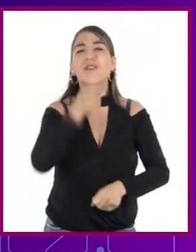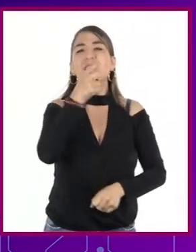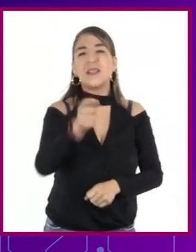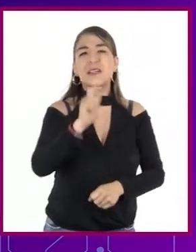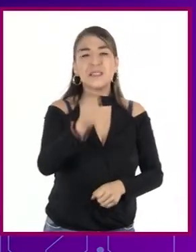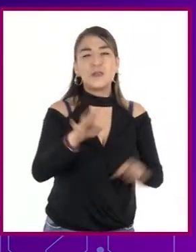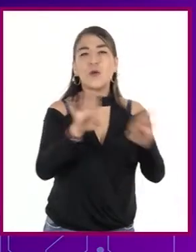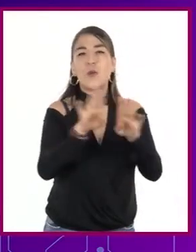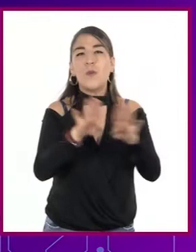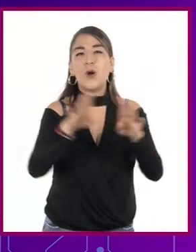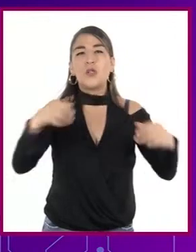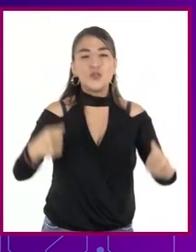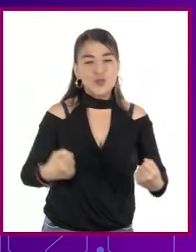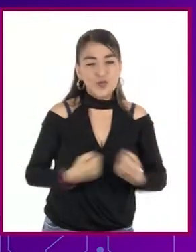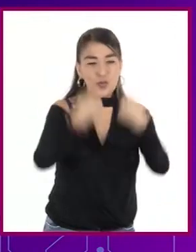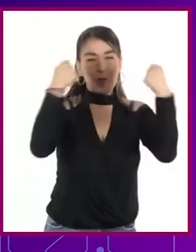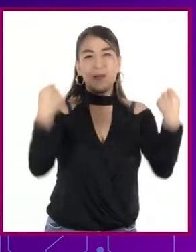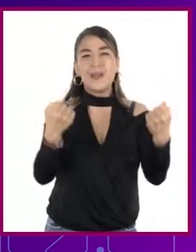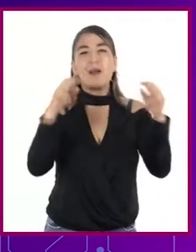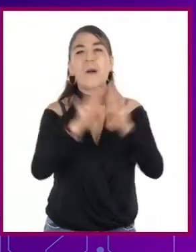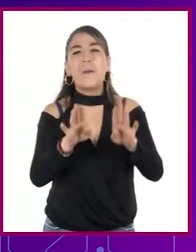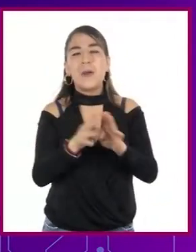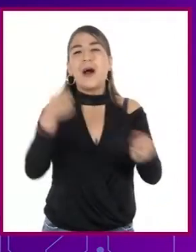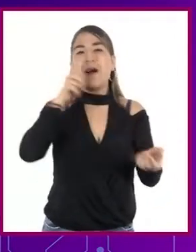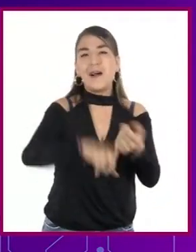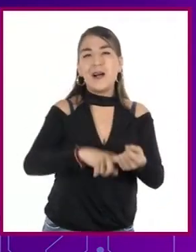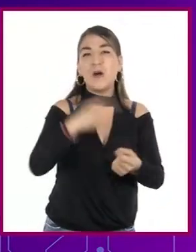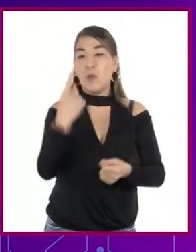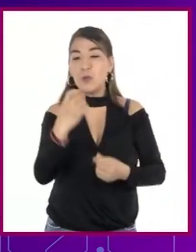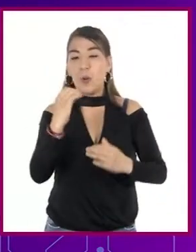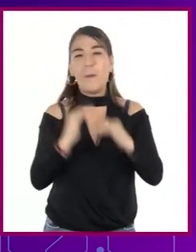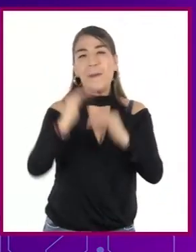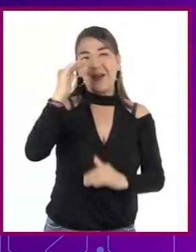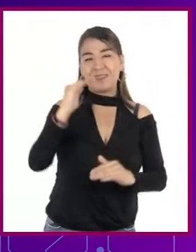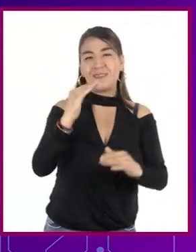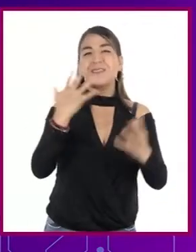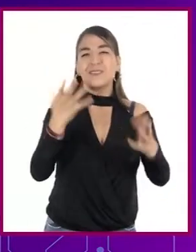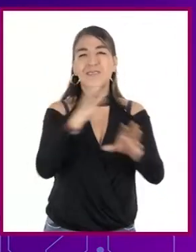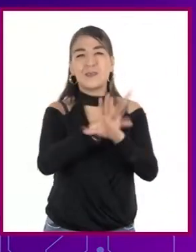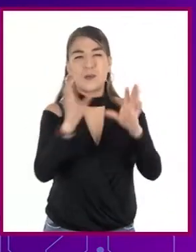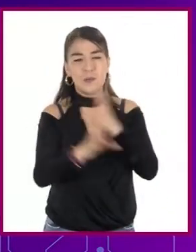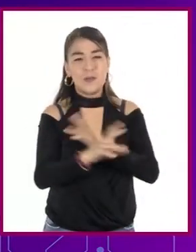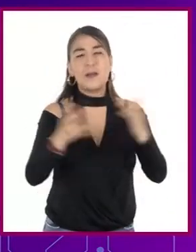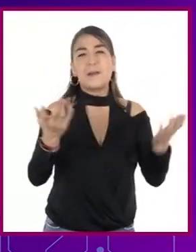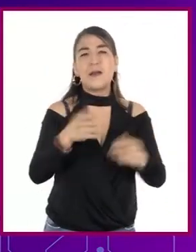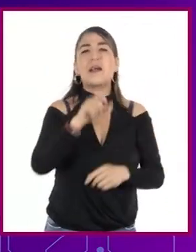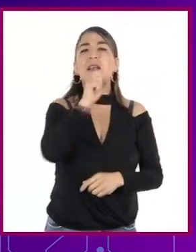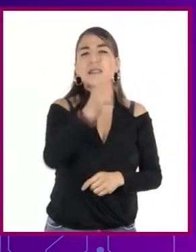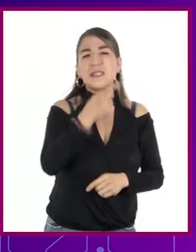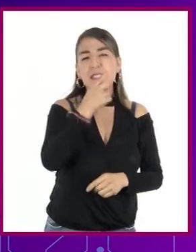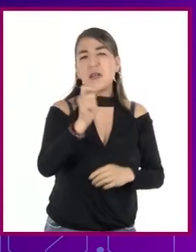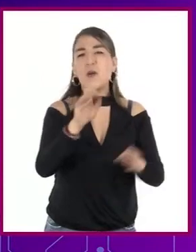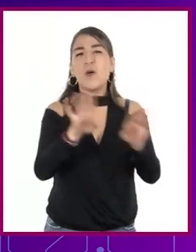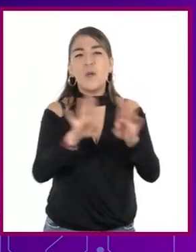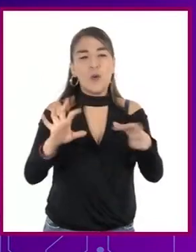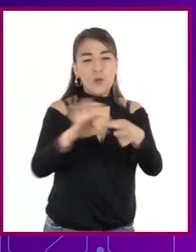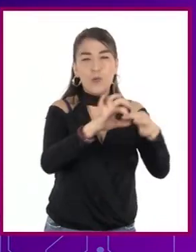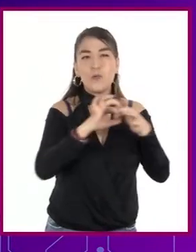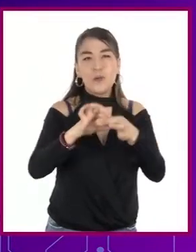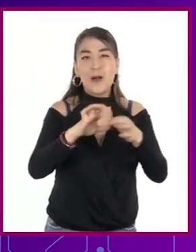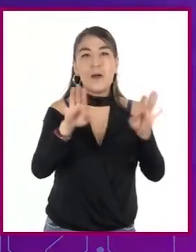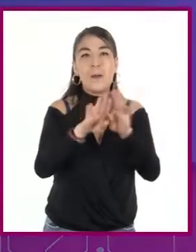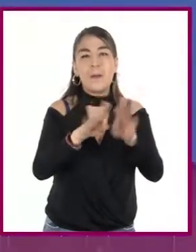un choque, un golpe entre dos o más elementos. Algo que lesiona la unión y que requiere